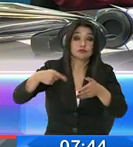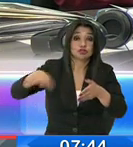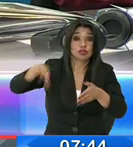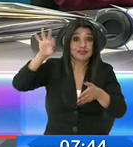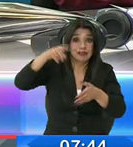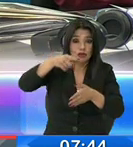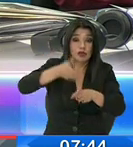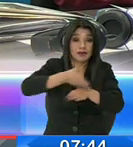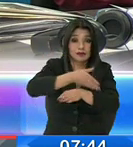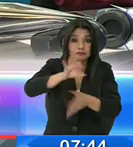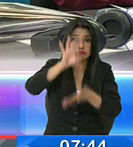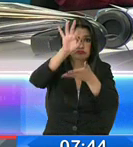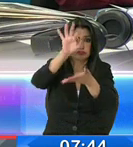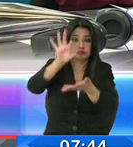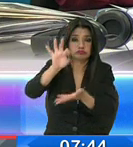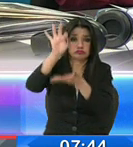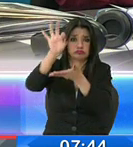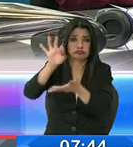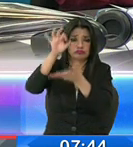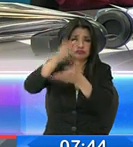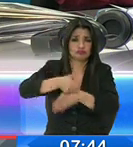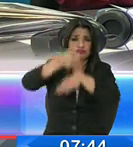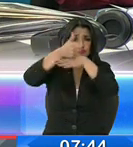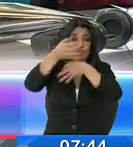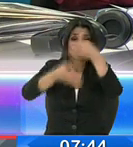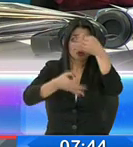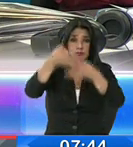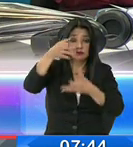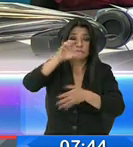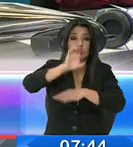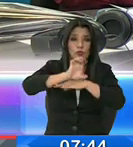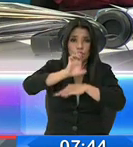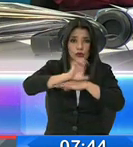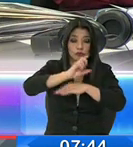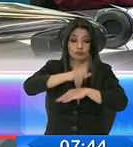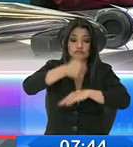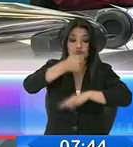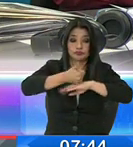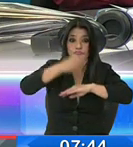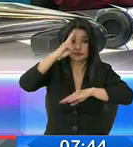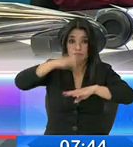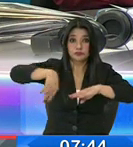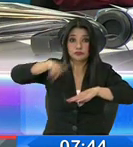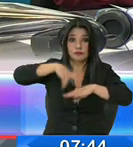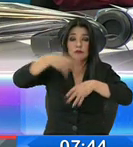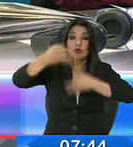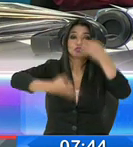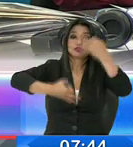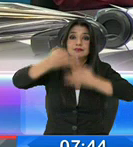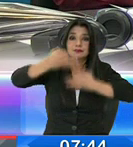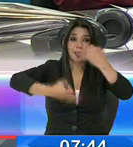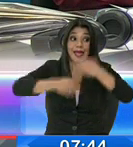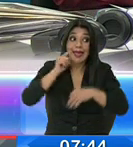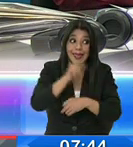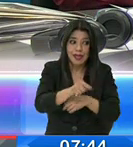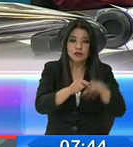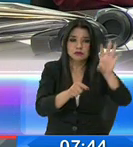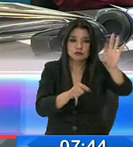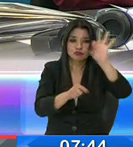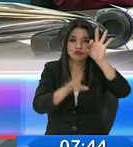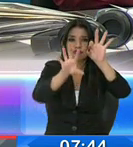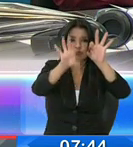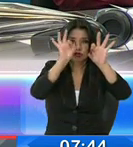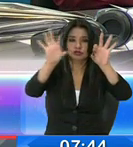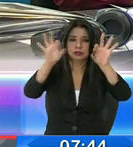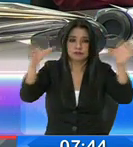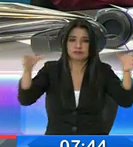realice jueces del más alto tribunal de justicia de la república a la corte nacional de justicia quienes sobre la base